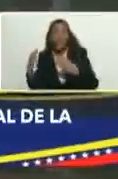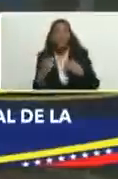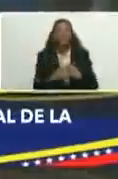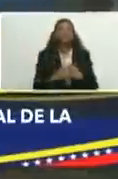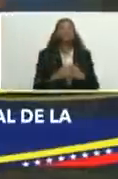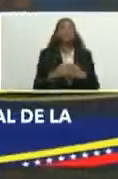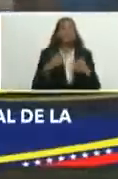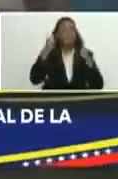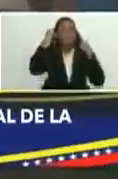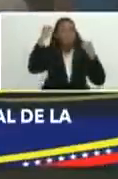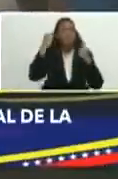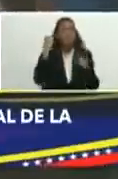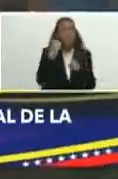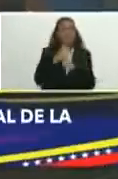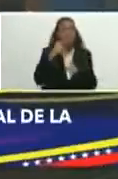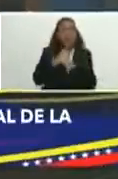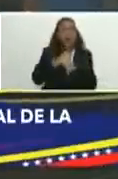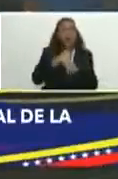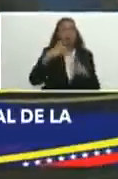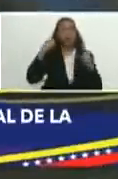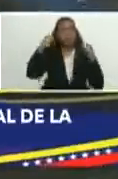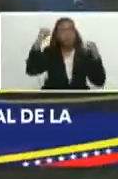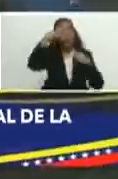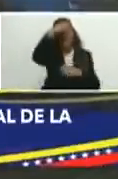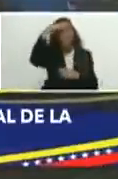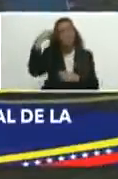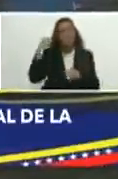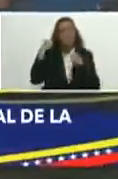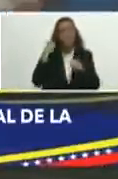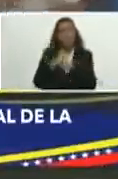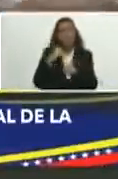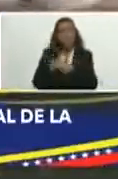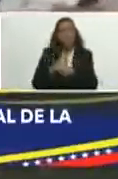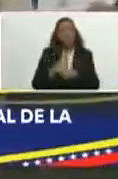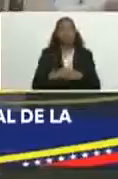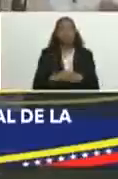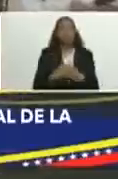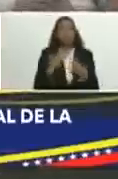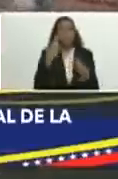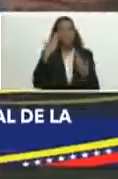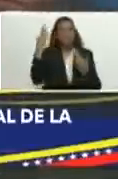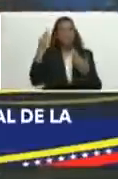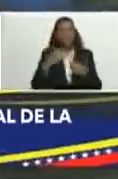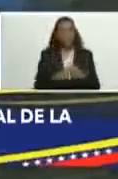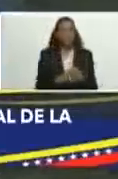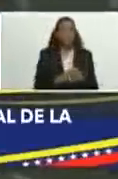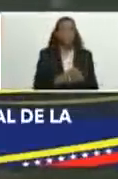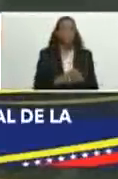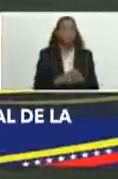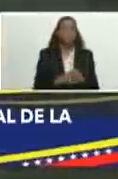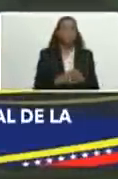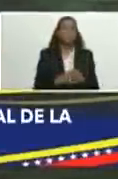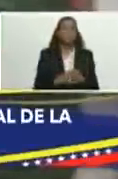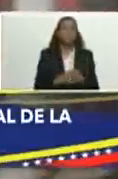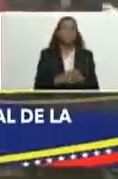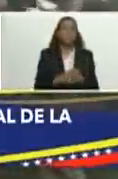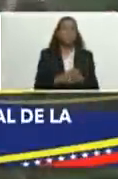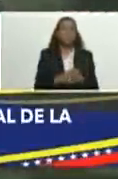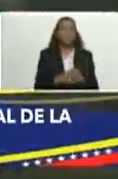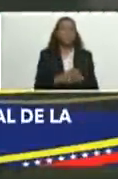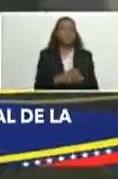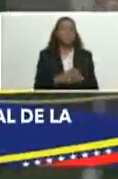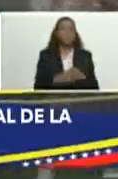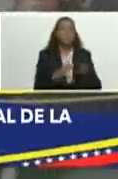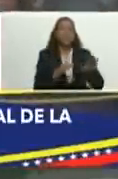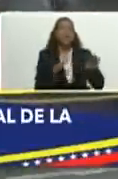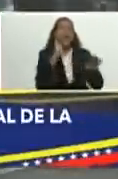clase obrera! ¡Que viva! ¡Que viva los CPT! ¡Que viva! ¡Que viva! Mira la